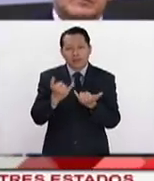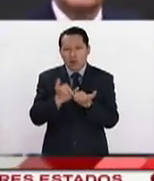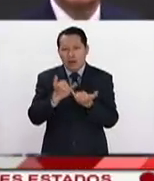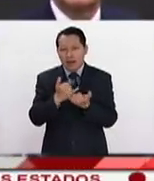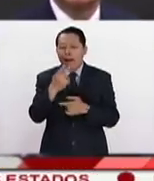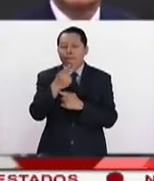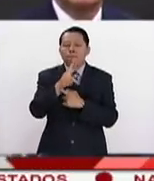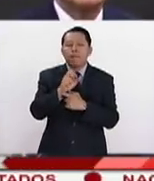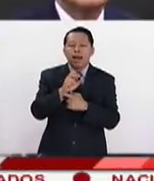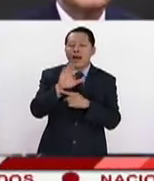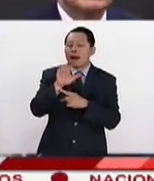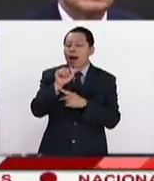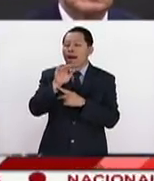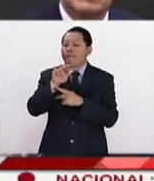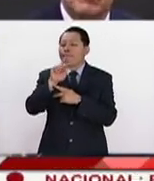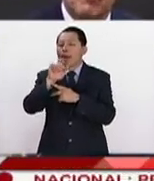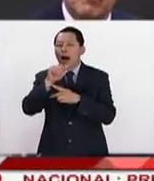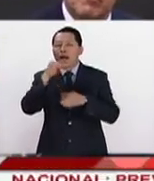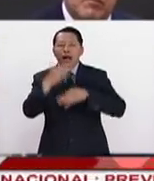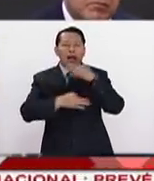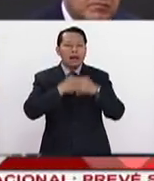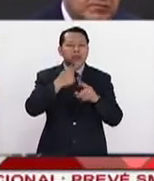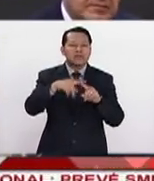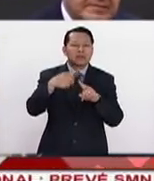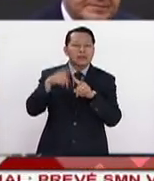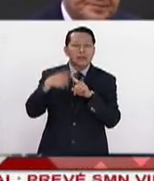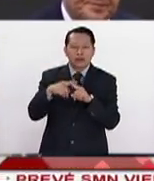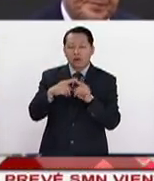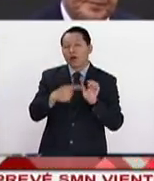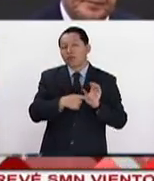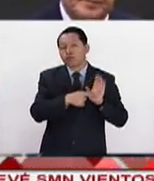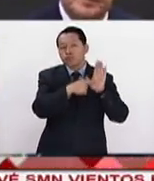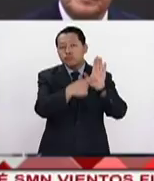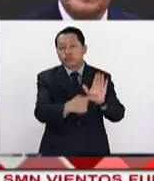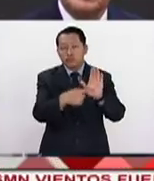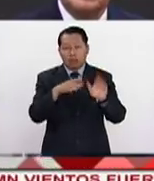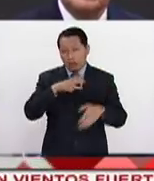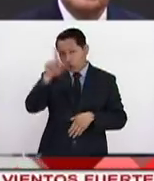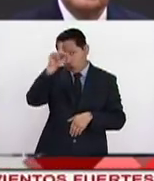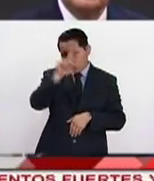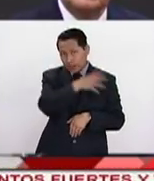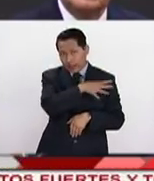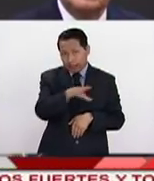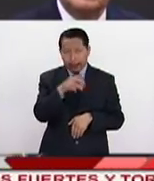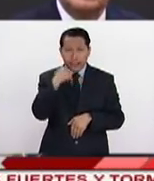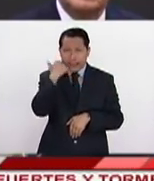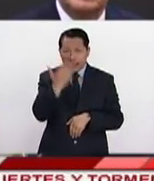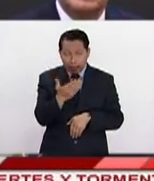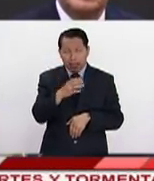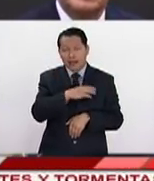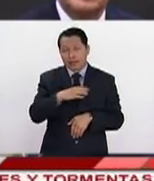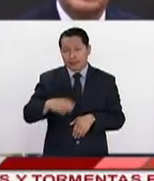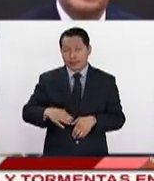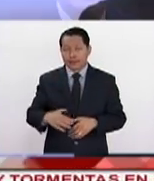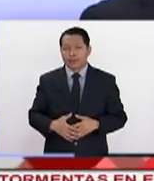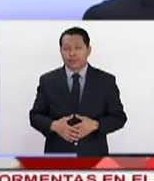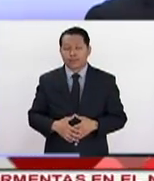la Comisión de Fiscalización presente en su momento al Consejo General sobre quienes aspiran a la presidencia de la